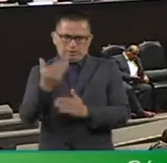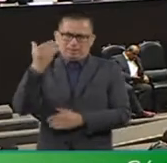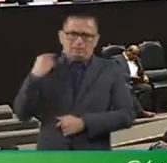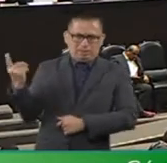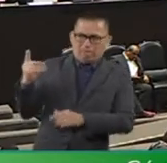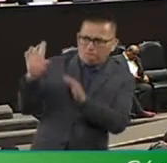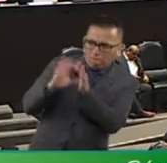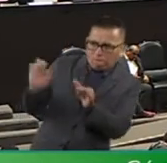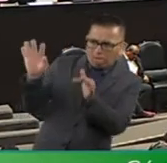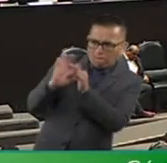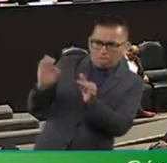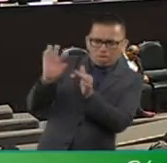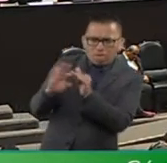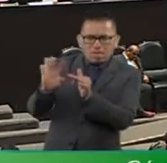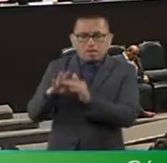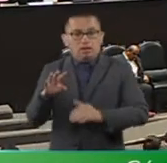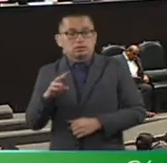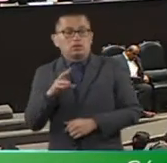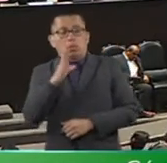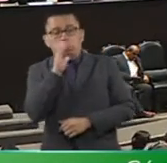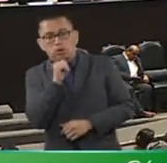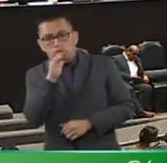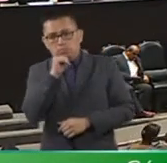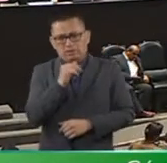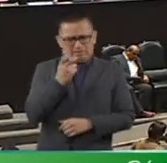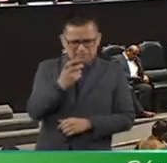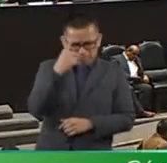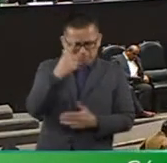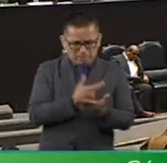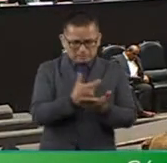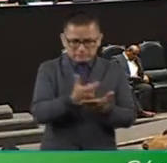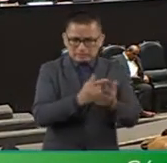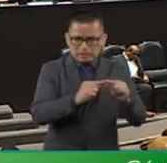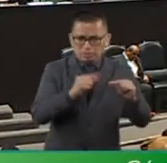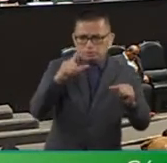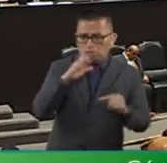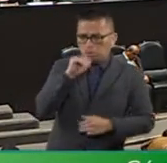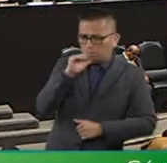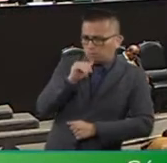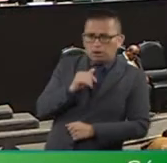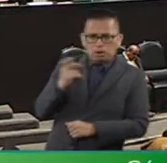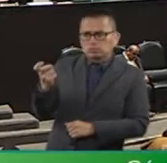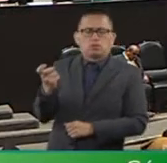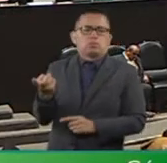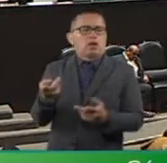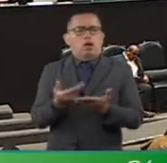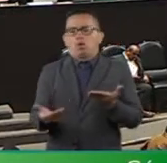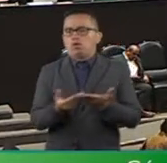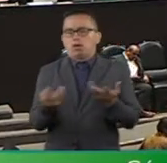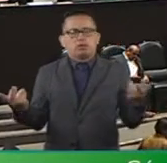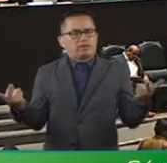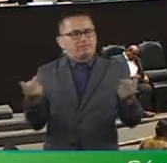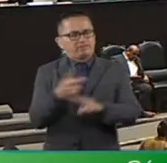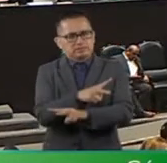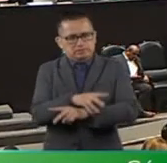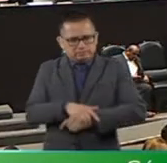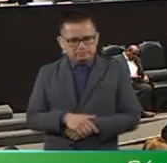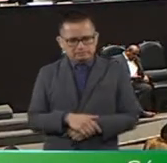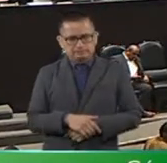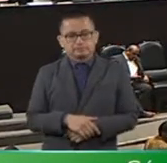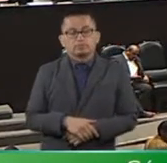la saciedad para no dar aumentos significativos al salario mínimo. Con este